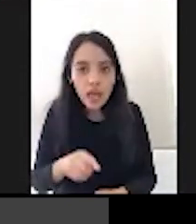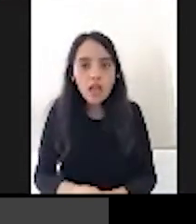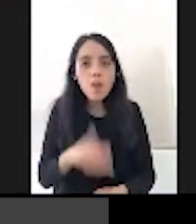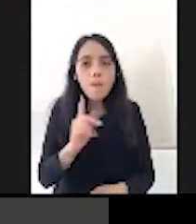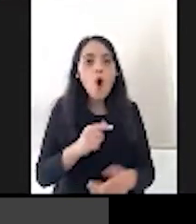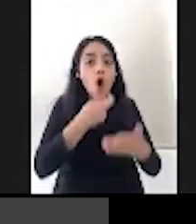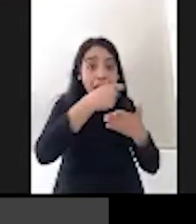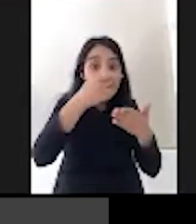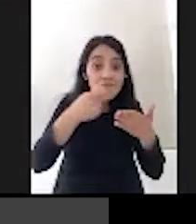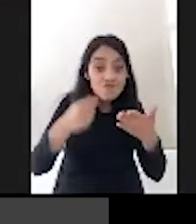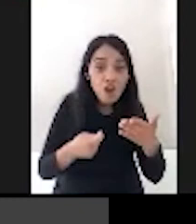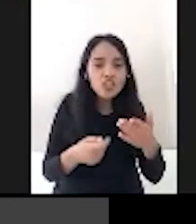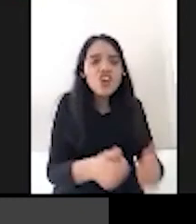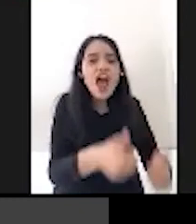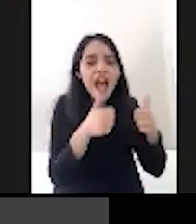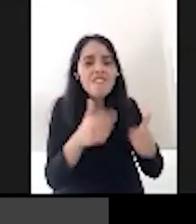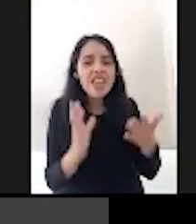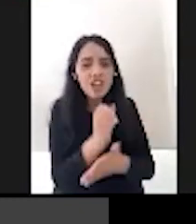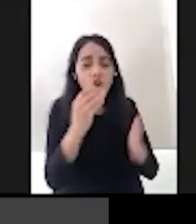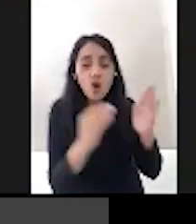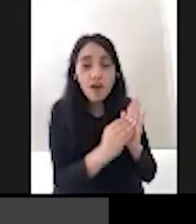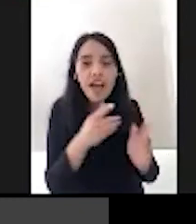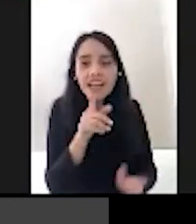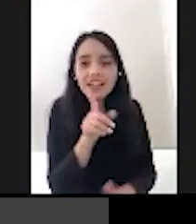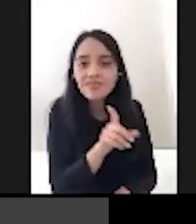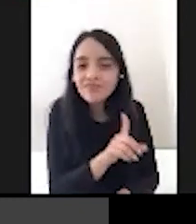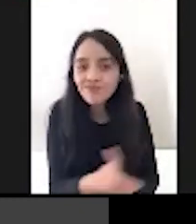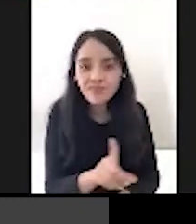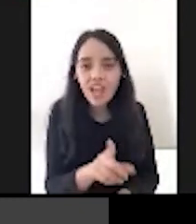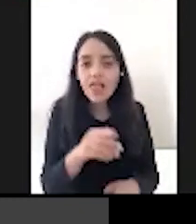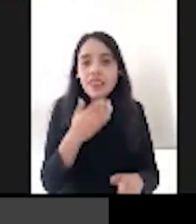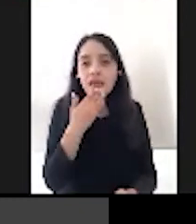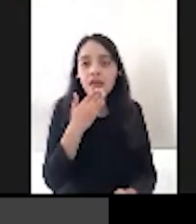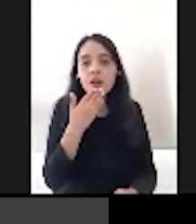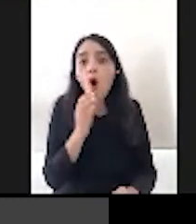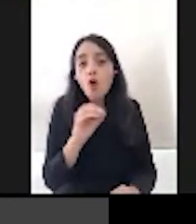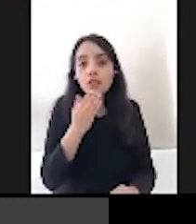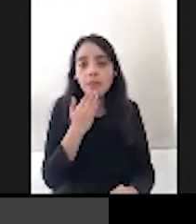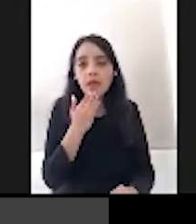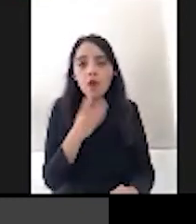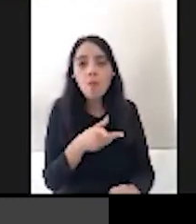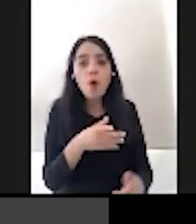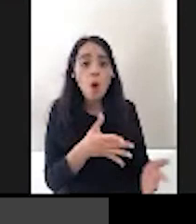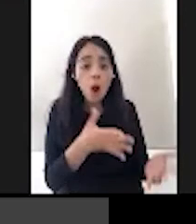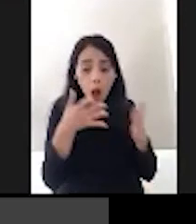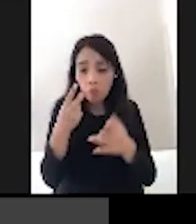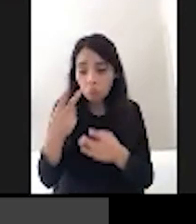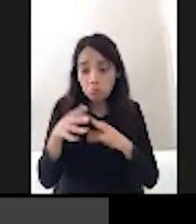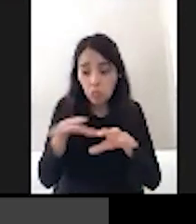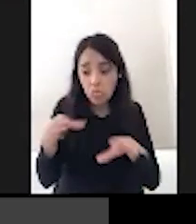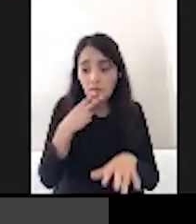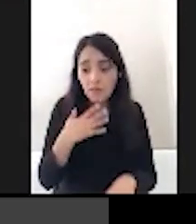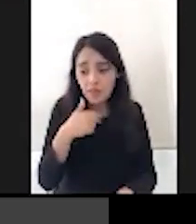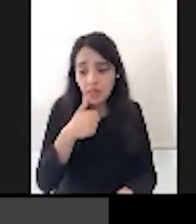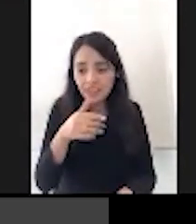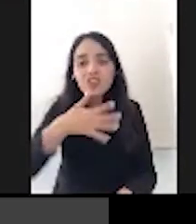objetivo, medible, que podamos obtener en el laboratorio, incluso que se transfiera a tareas cotidianas de la vida real, preguntarnos cómo esto impacta